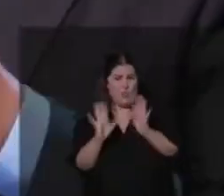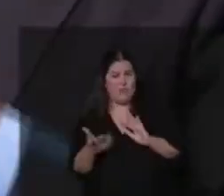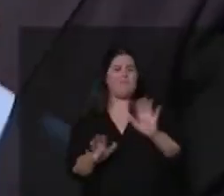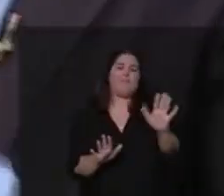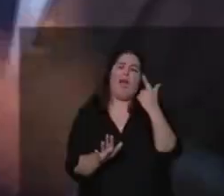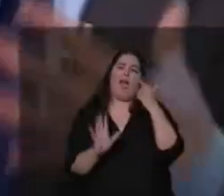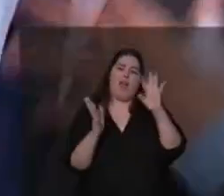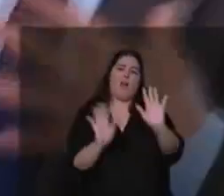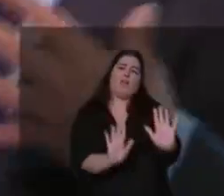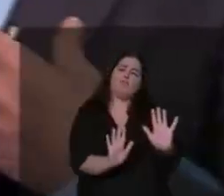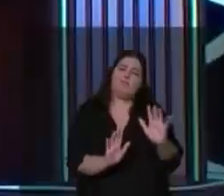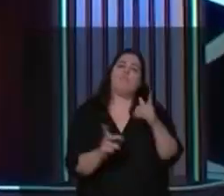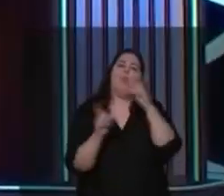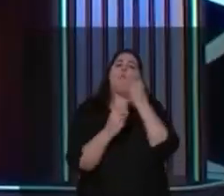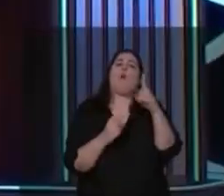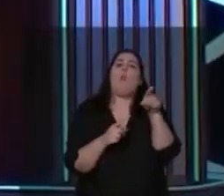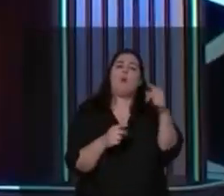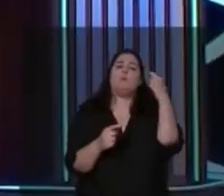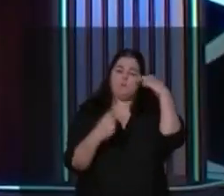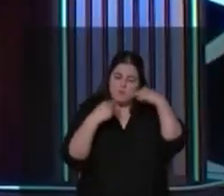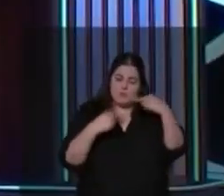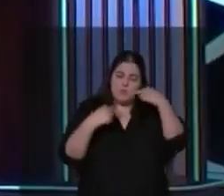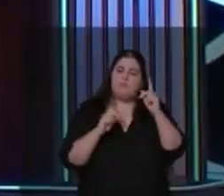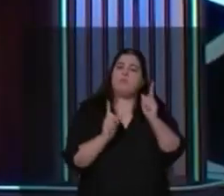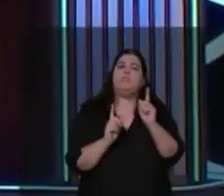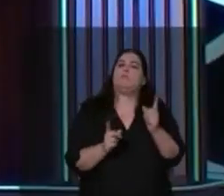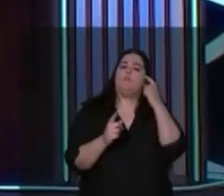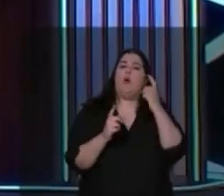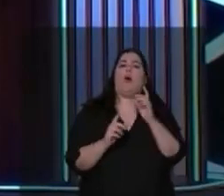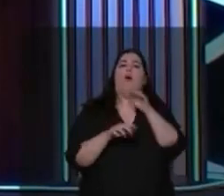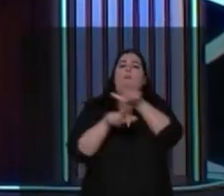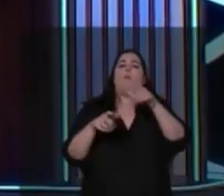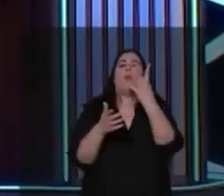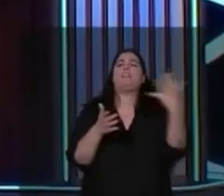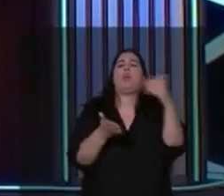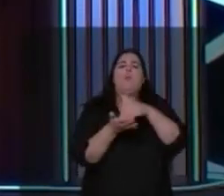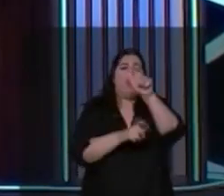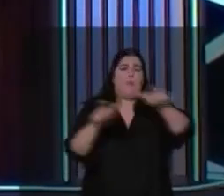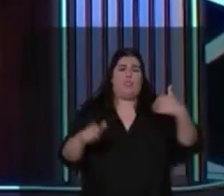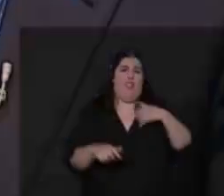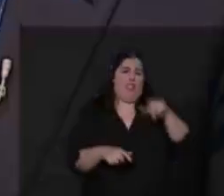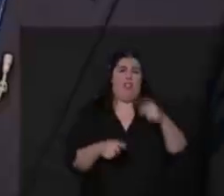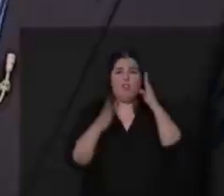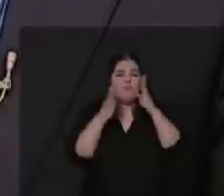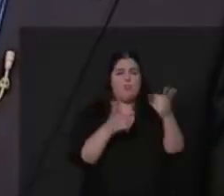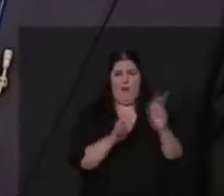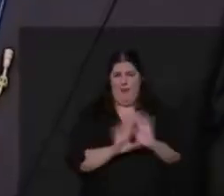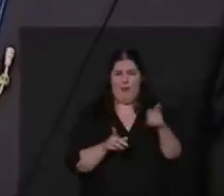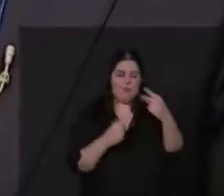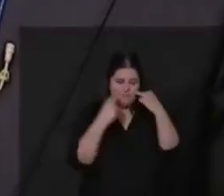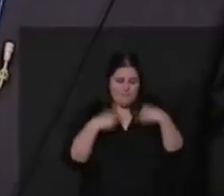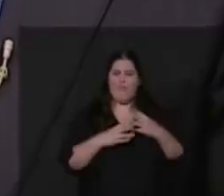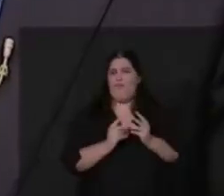parece que el problema es que vos siempre pensás en vos y no en los 45 millones de argentinos. Tenés que salir de vos. Disculpame,